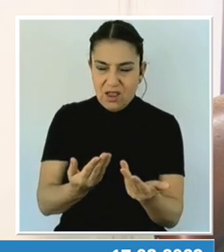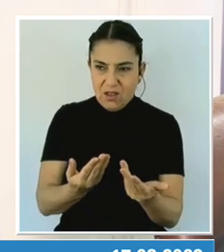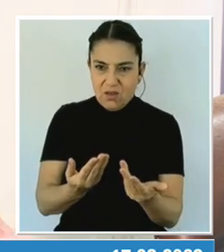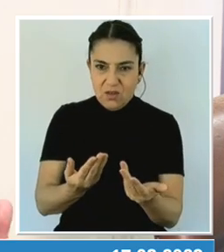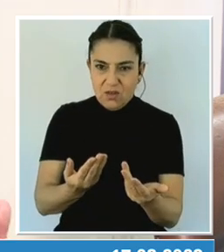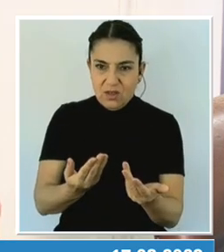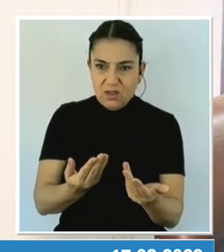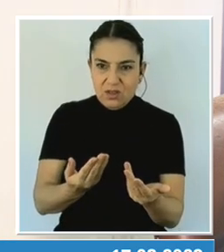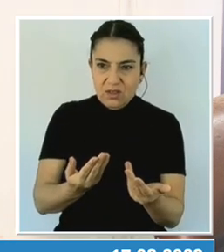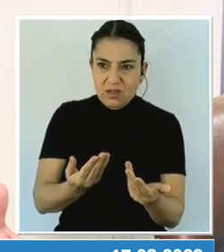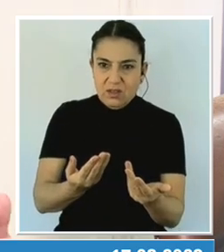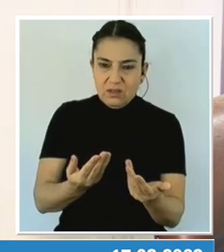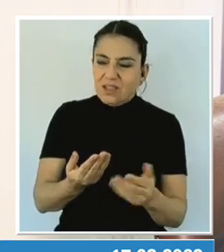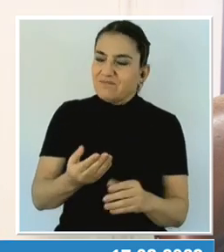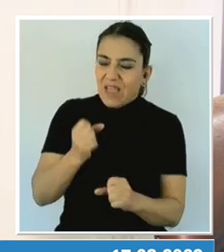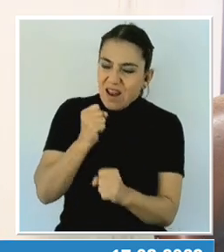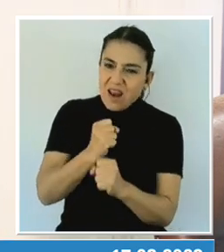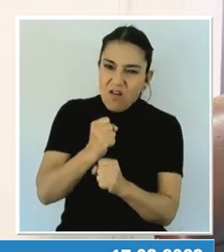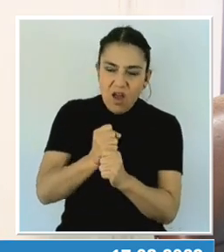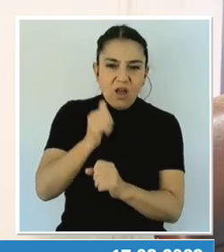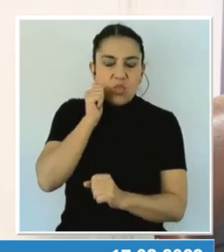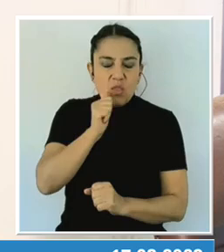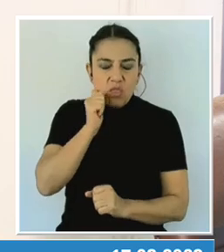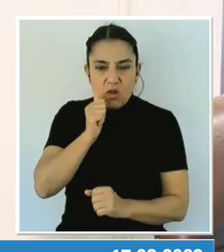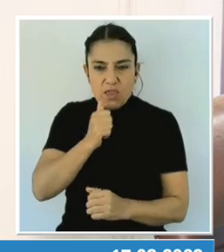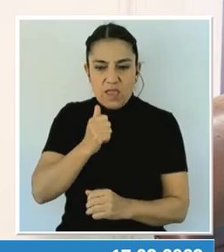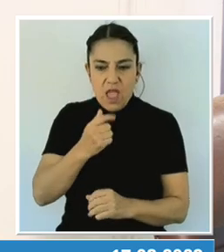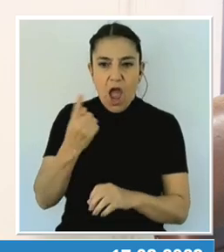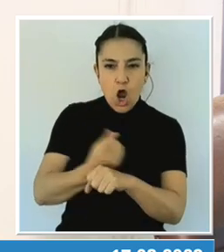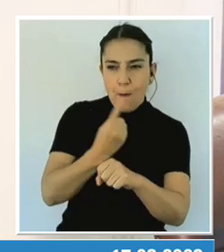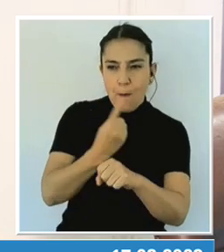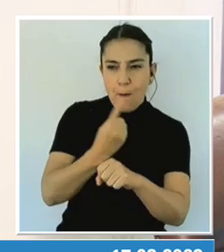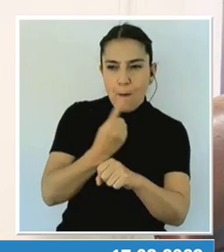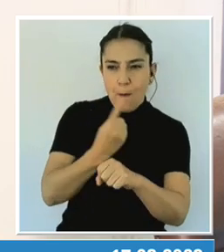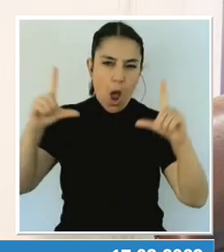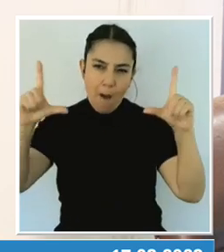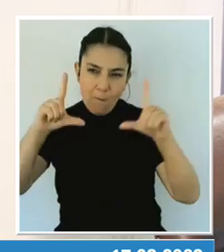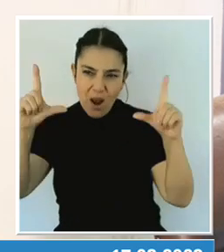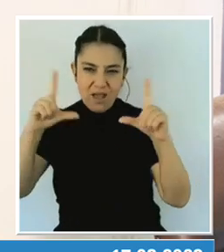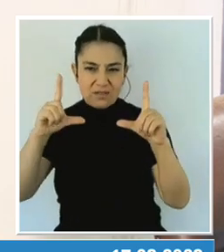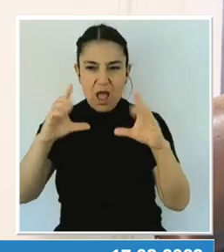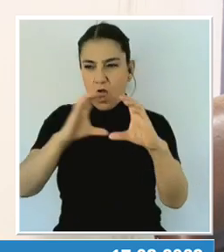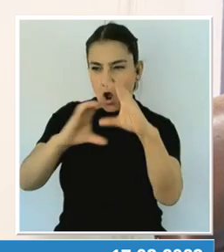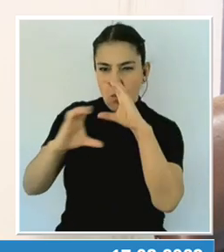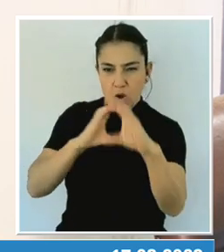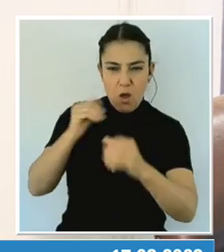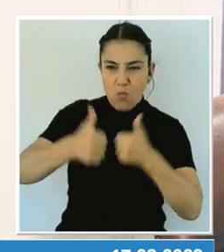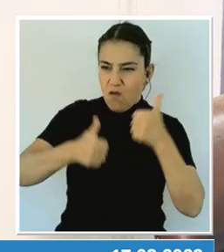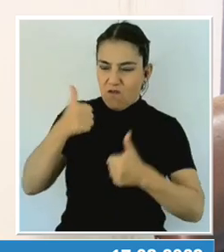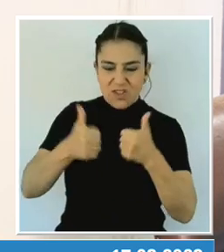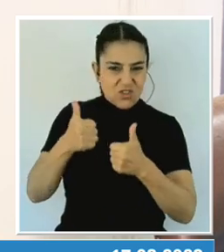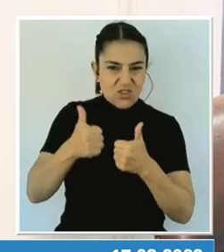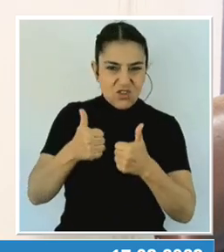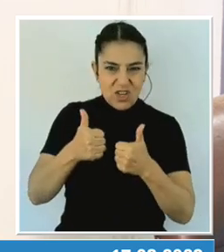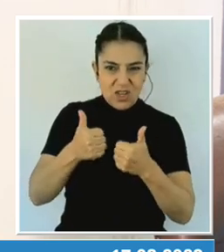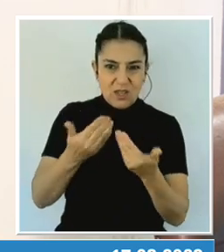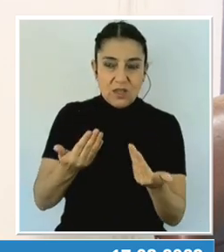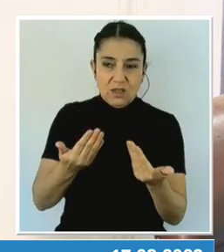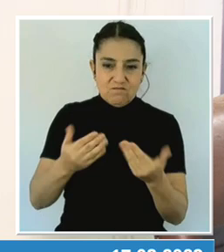en la conversación diaria, en la prensa, en los medios de comunicación, en las profesiones. Pero junto